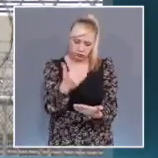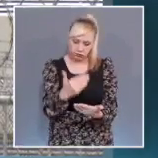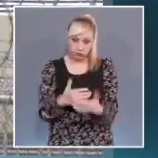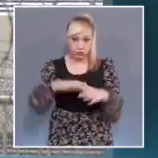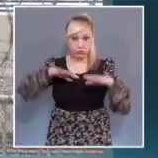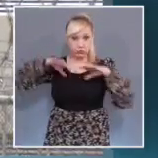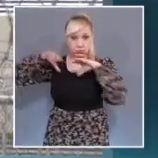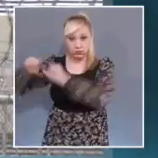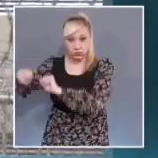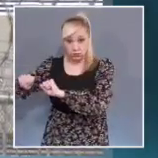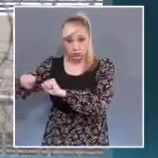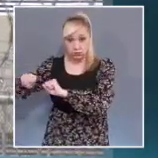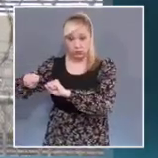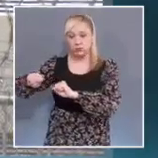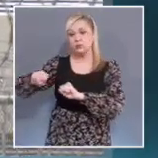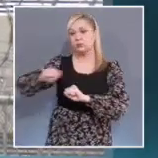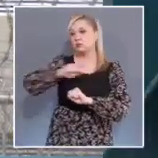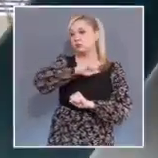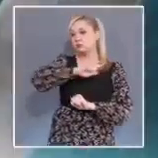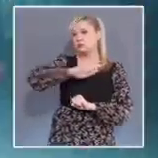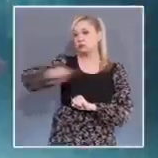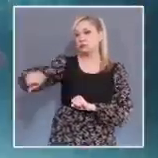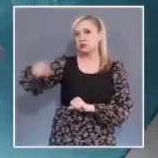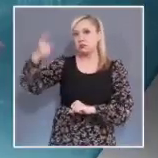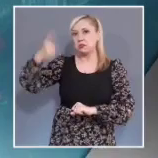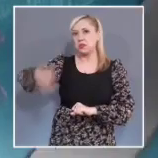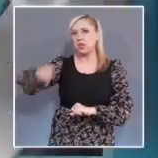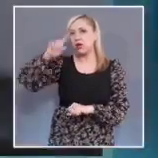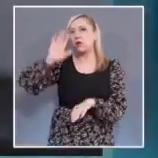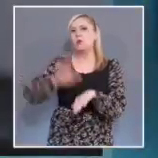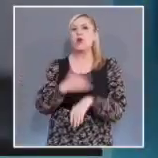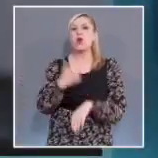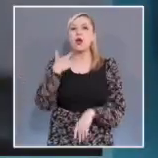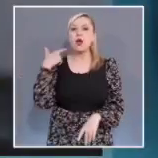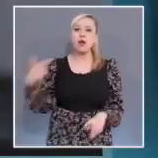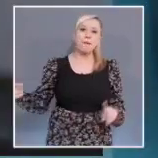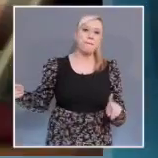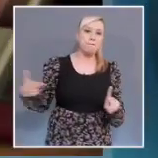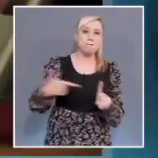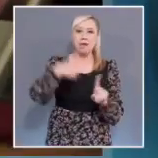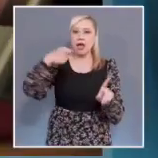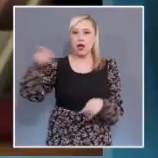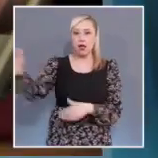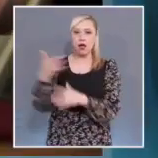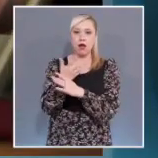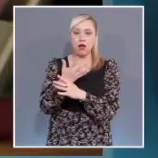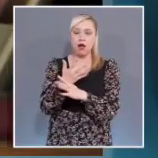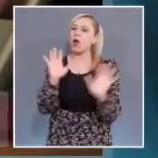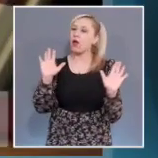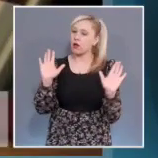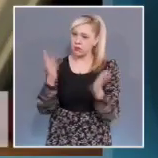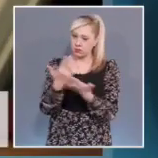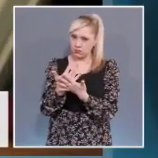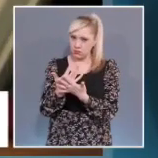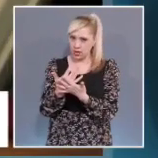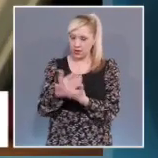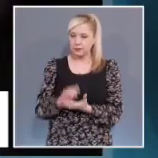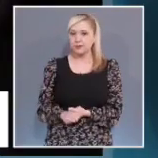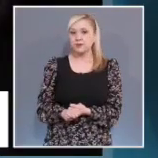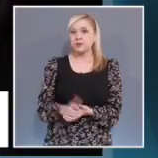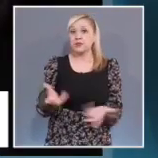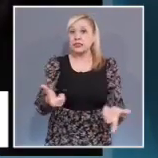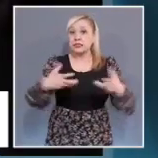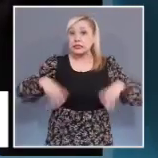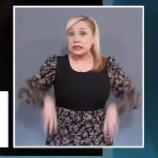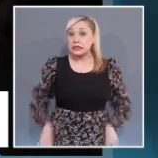se liberó en su contra por el delito de homicidio. Por los delitos de peculado, fraude equiparado, uso indebido